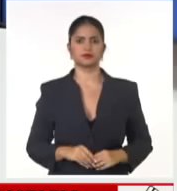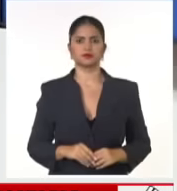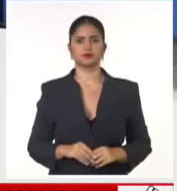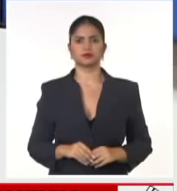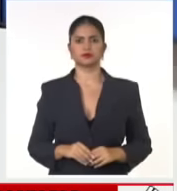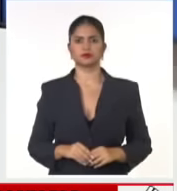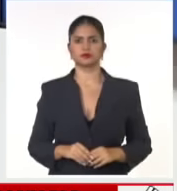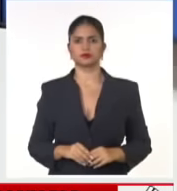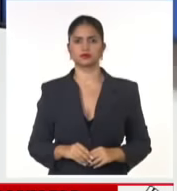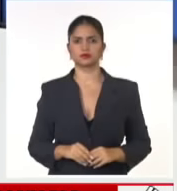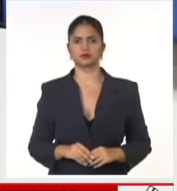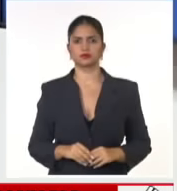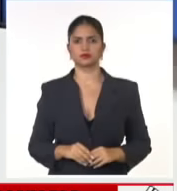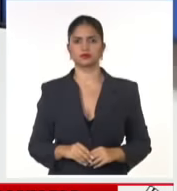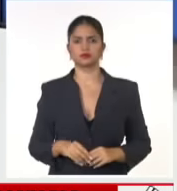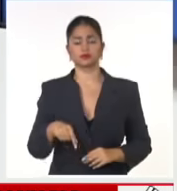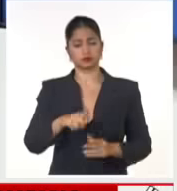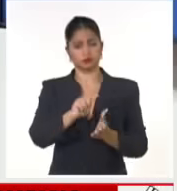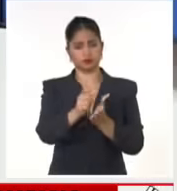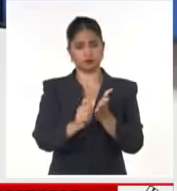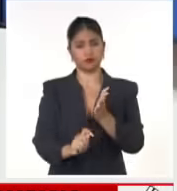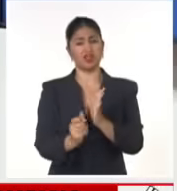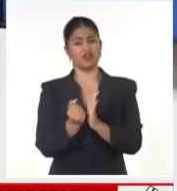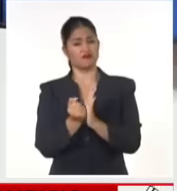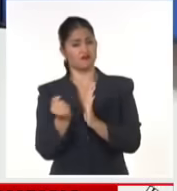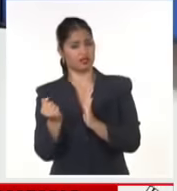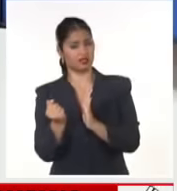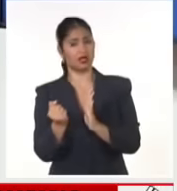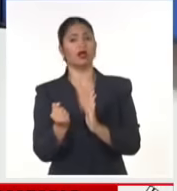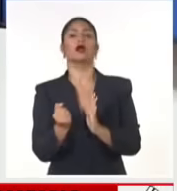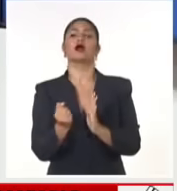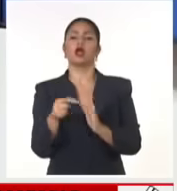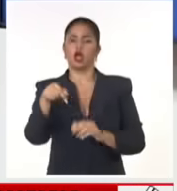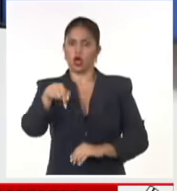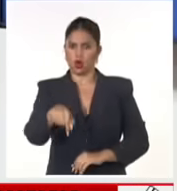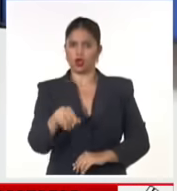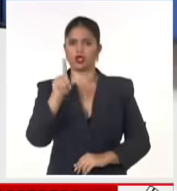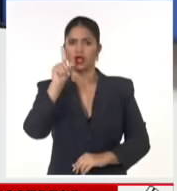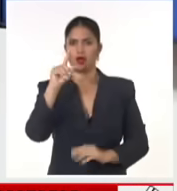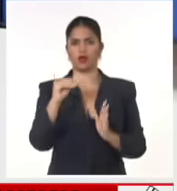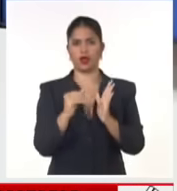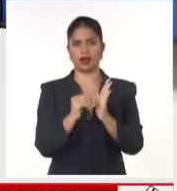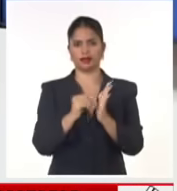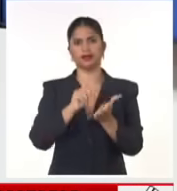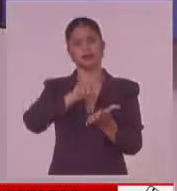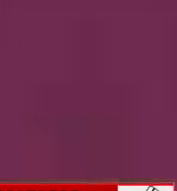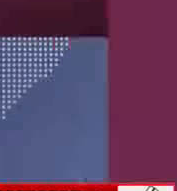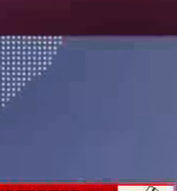Esta nota está fechada precisamente a las 13 horas del día de hoy.